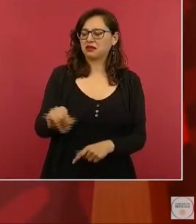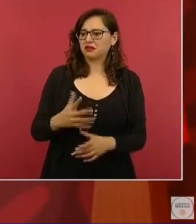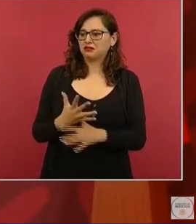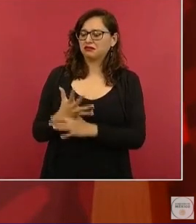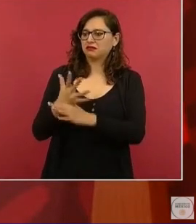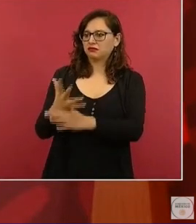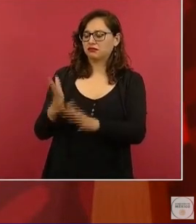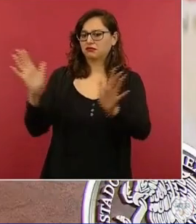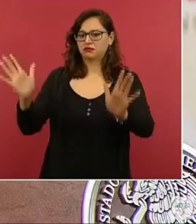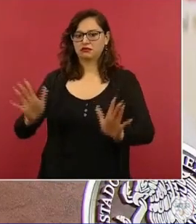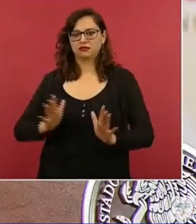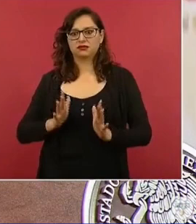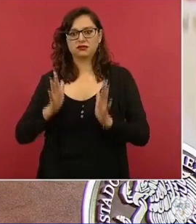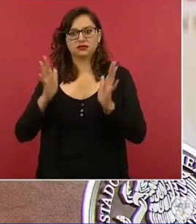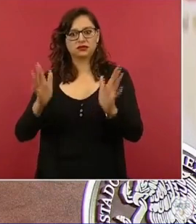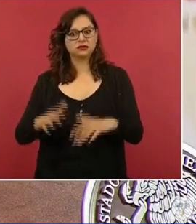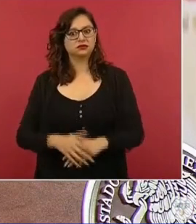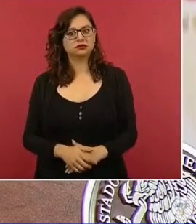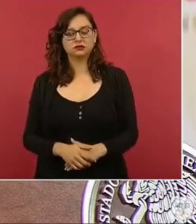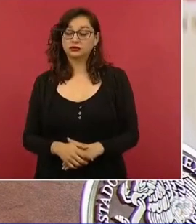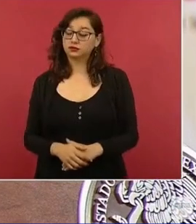rebelen